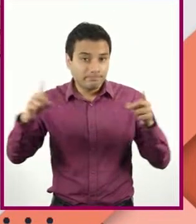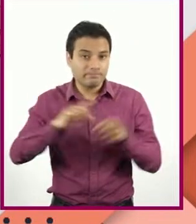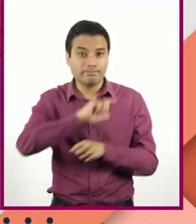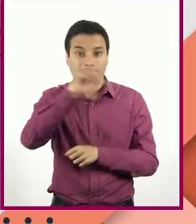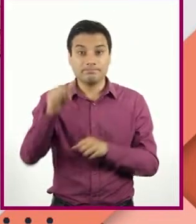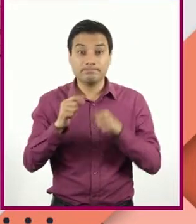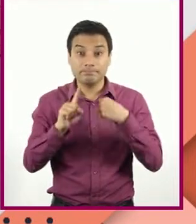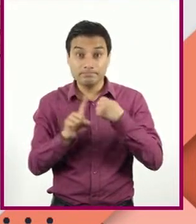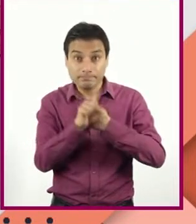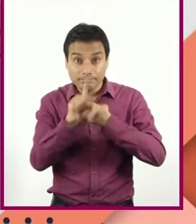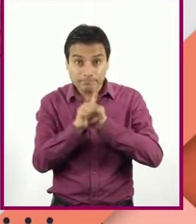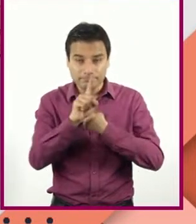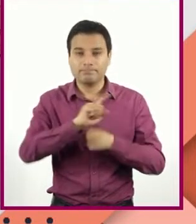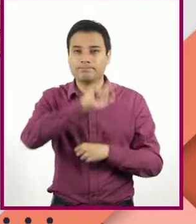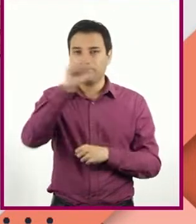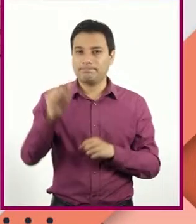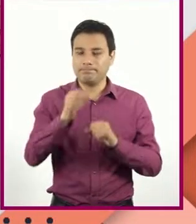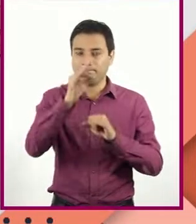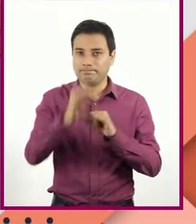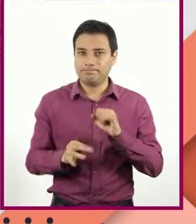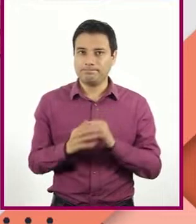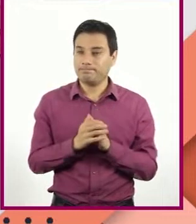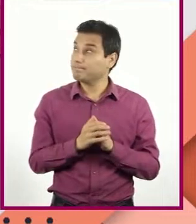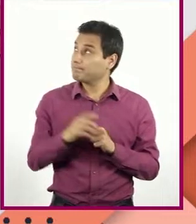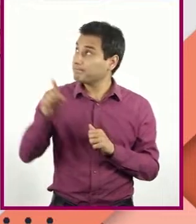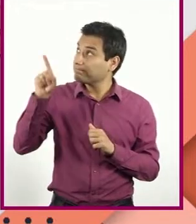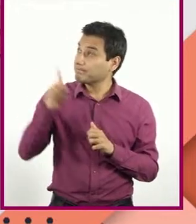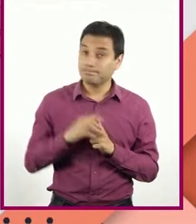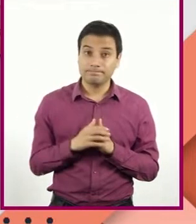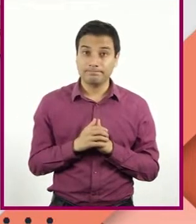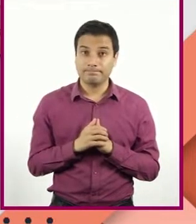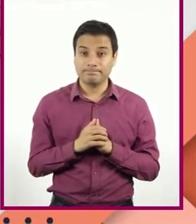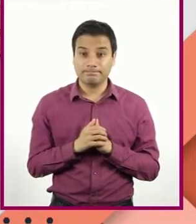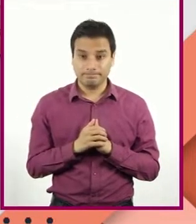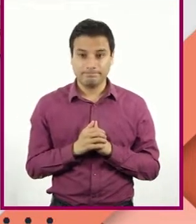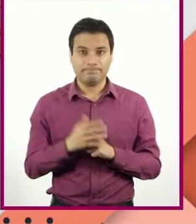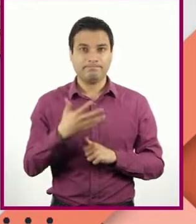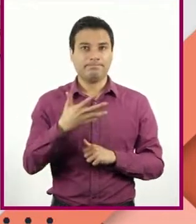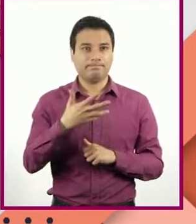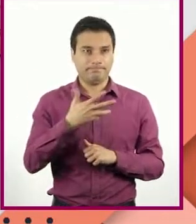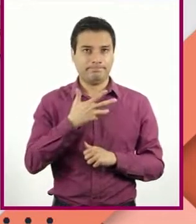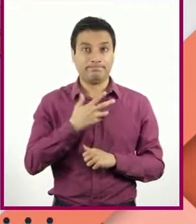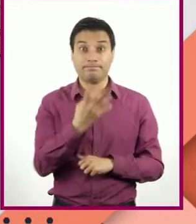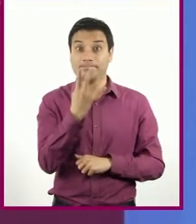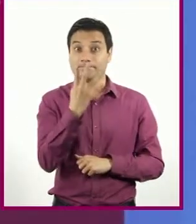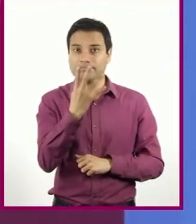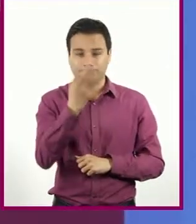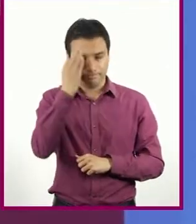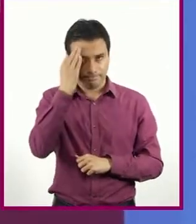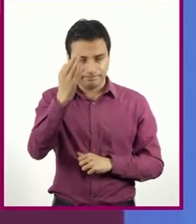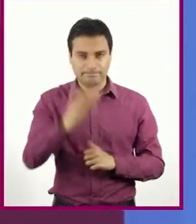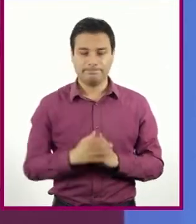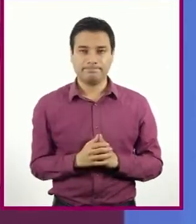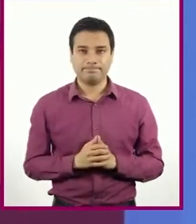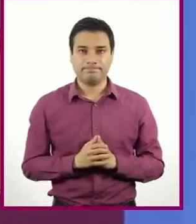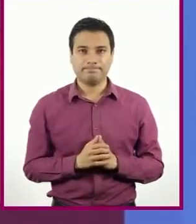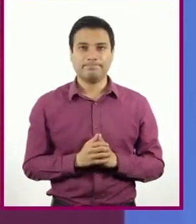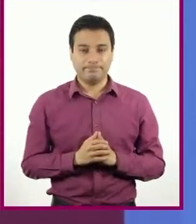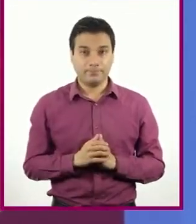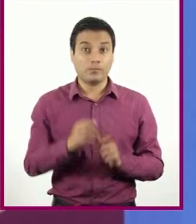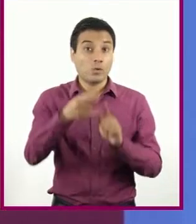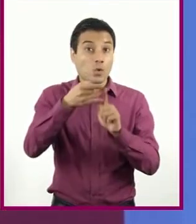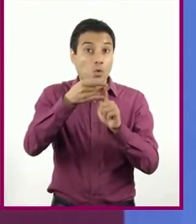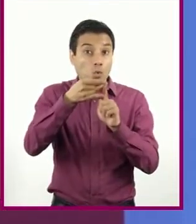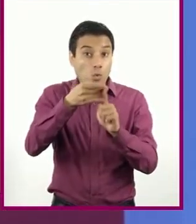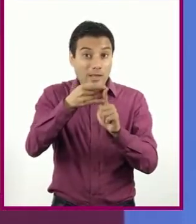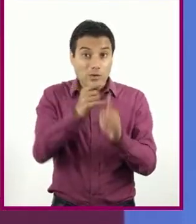y un desenlace. Estas viñetas, como vemos, encuadran tales momentos. Dentro de cada viñeta